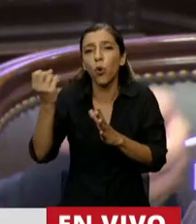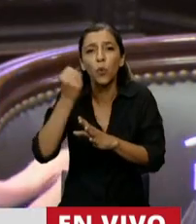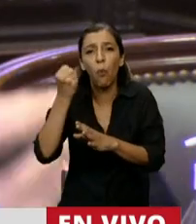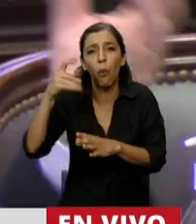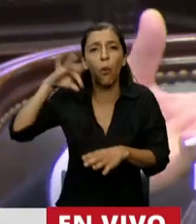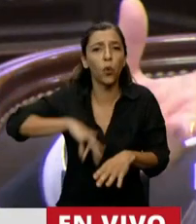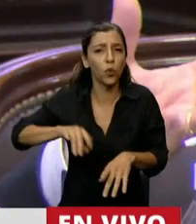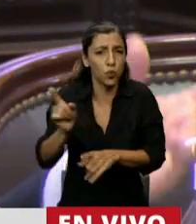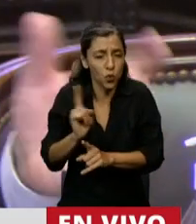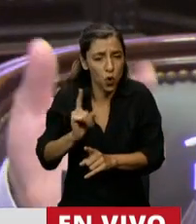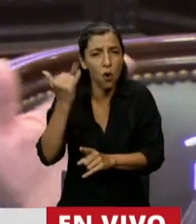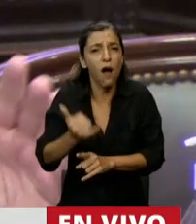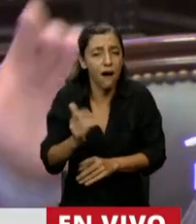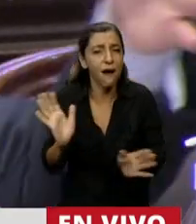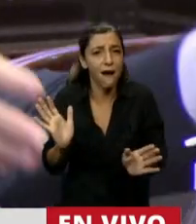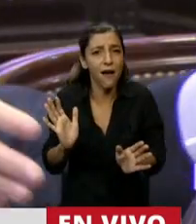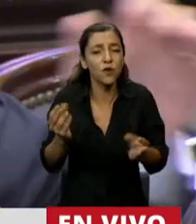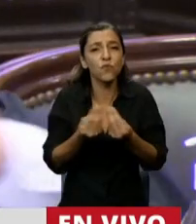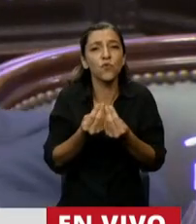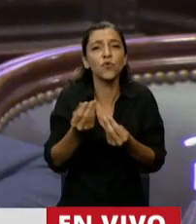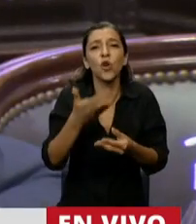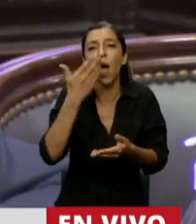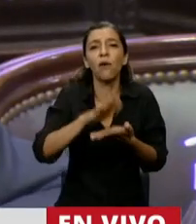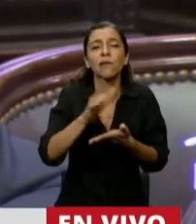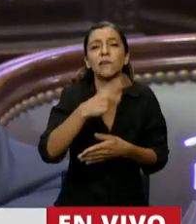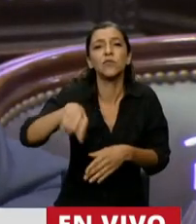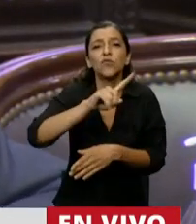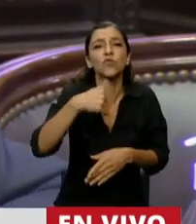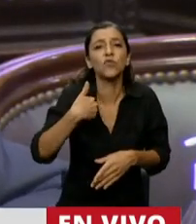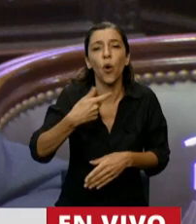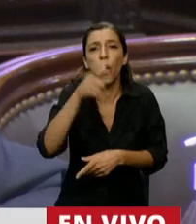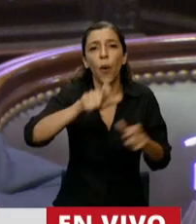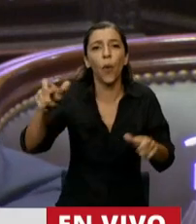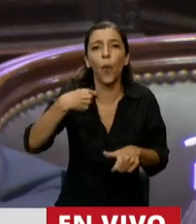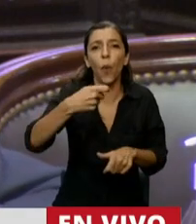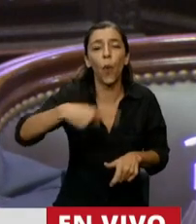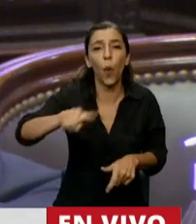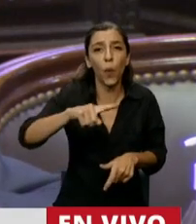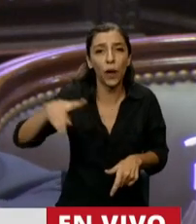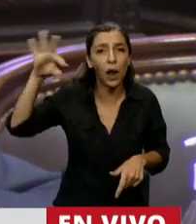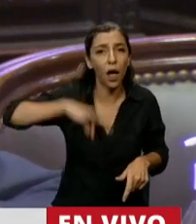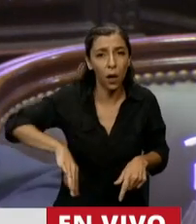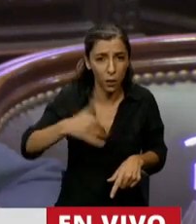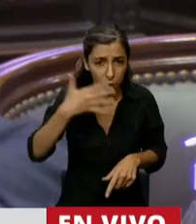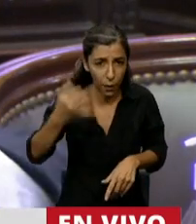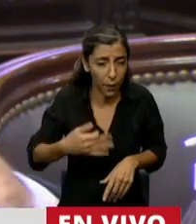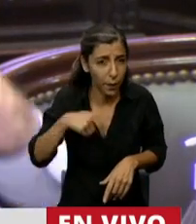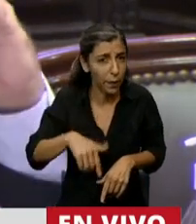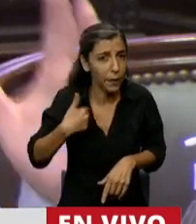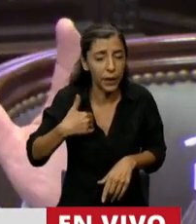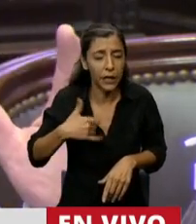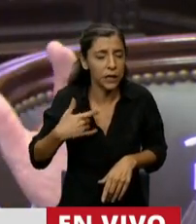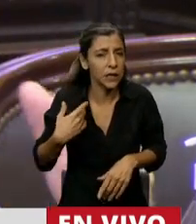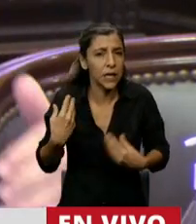un frente y del otro el problema de los ingresos de los jubilados. Pero ¿saben qué? En la Argentina tenemos un problema muy serio. Son